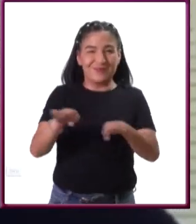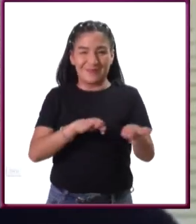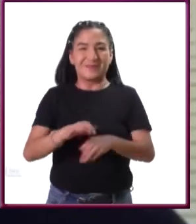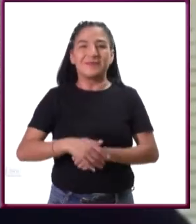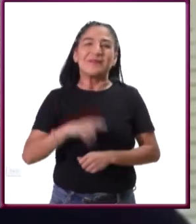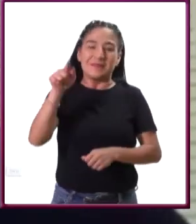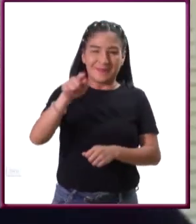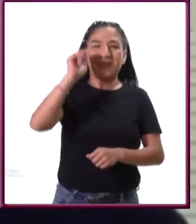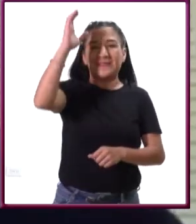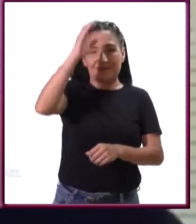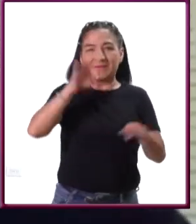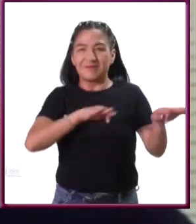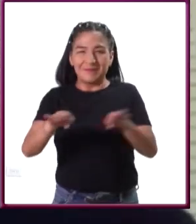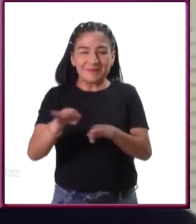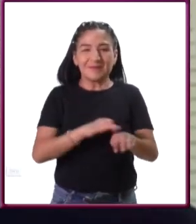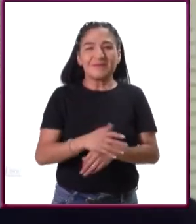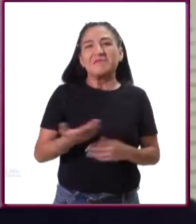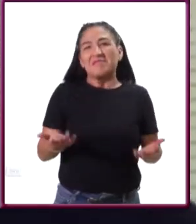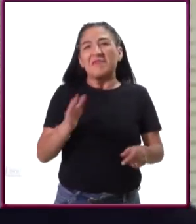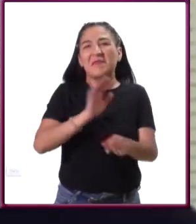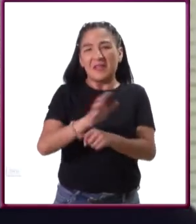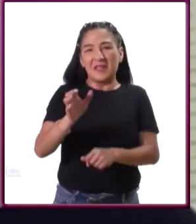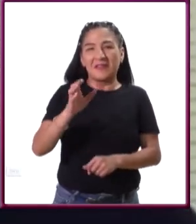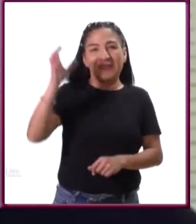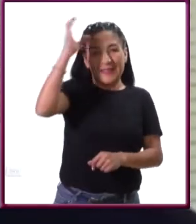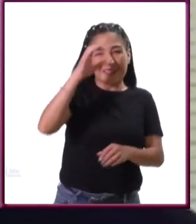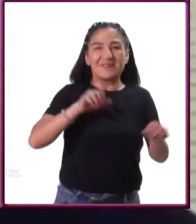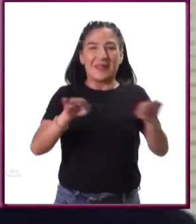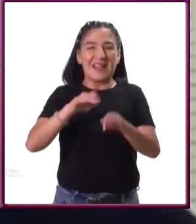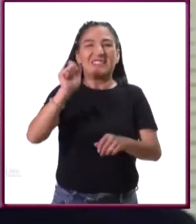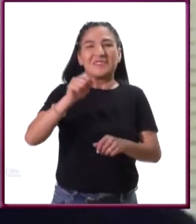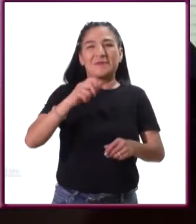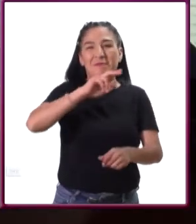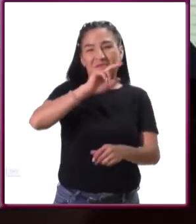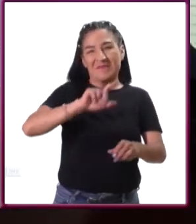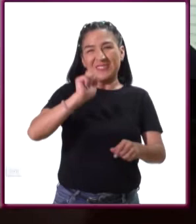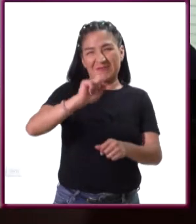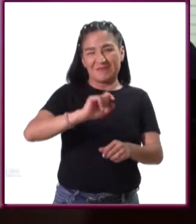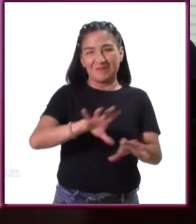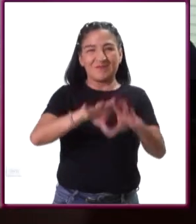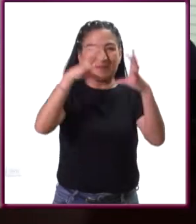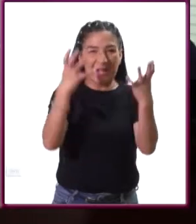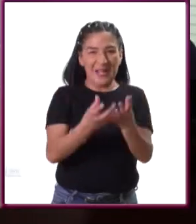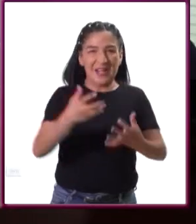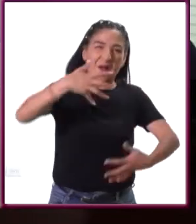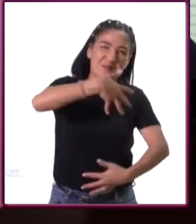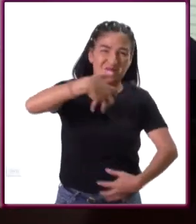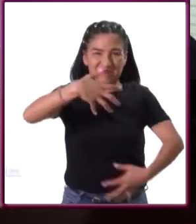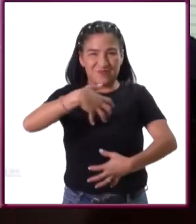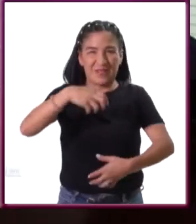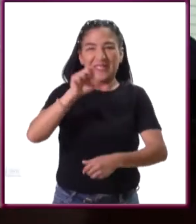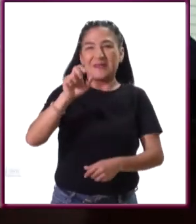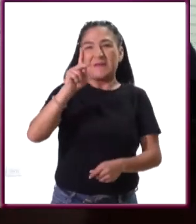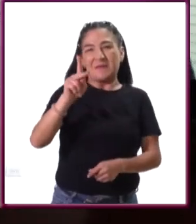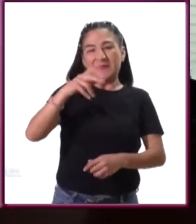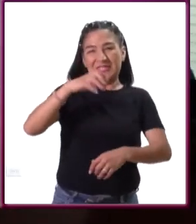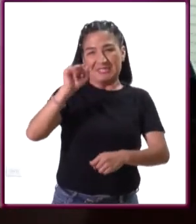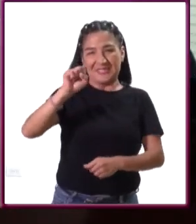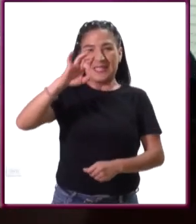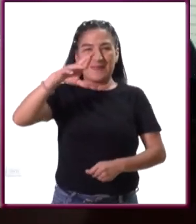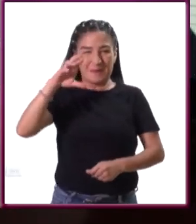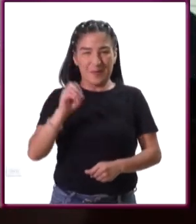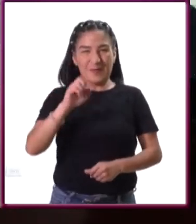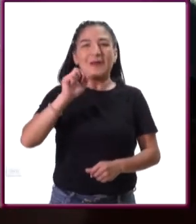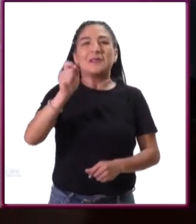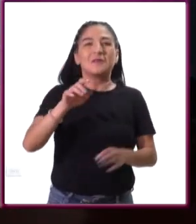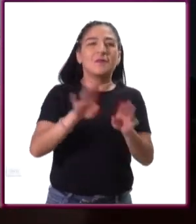ficción, mi película favorita de ciencia ficción es El planeta de los simios, la película original de 1969, una película de viajes en el tiempo.